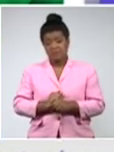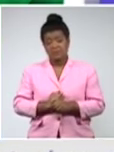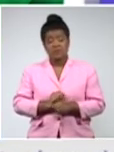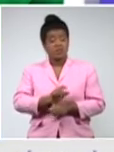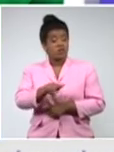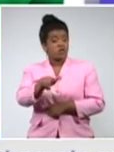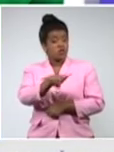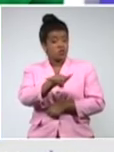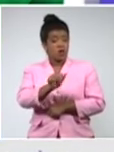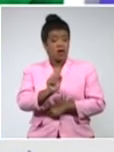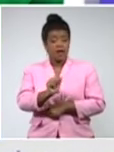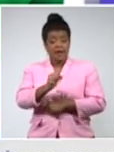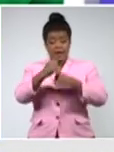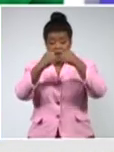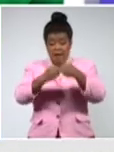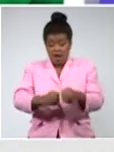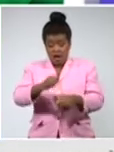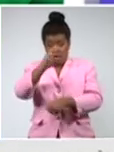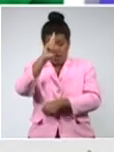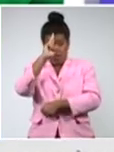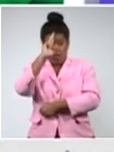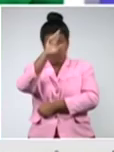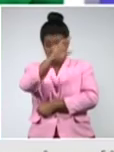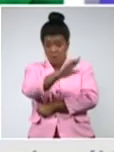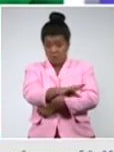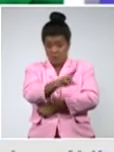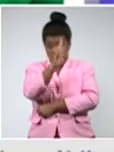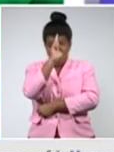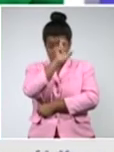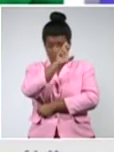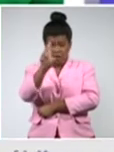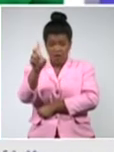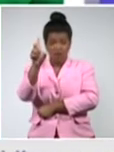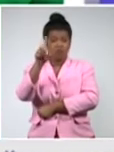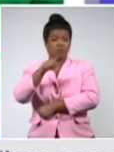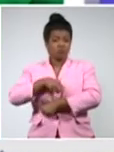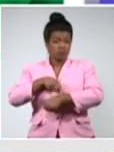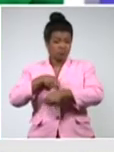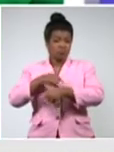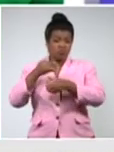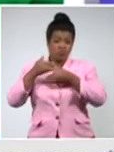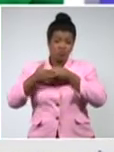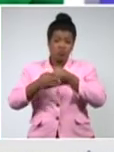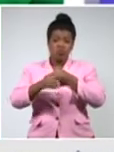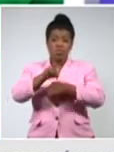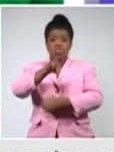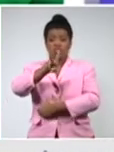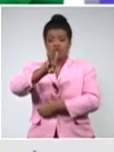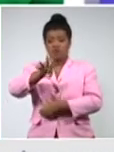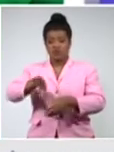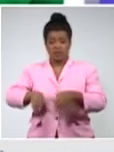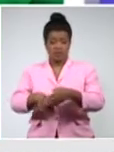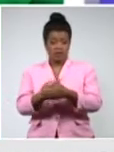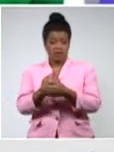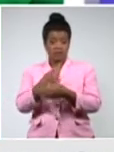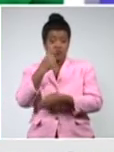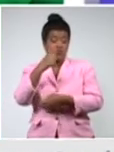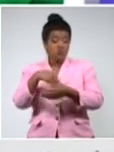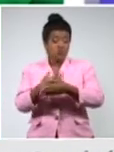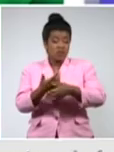estadía hospitalaria larga, 12 días, uno de ellos en terapia